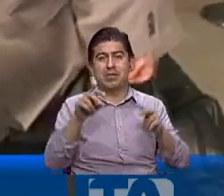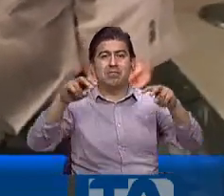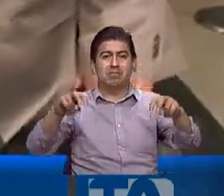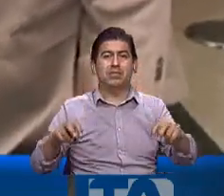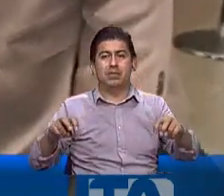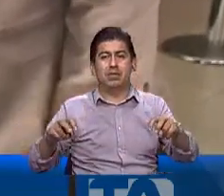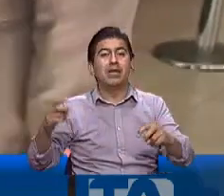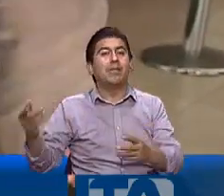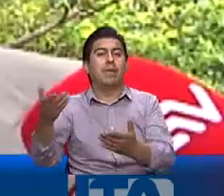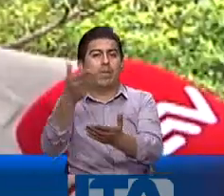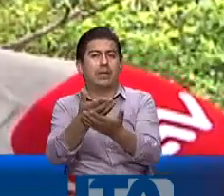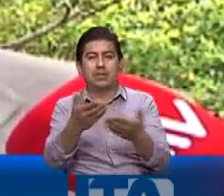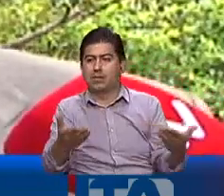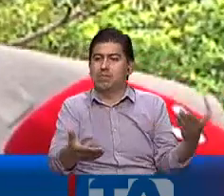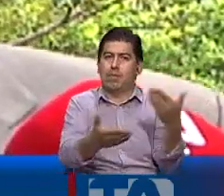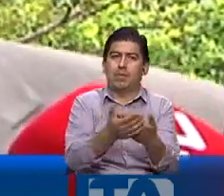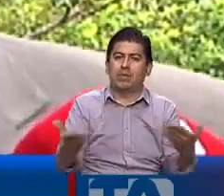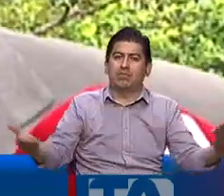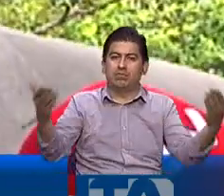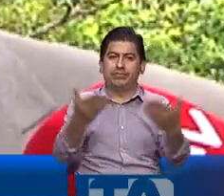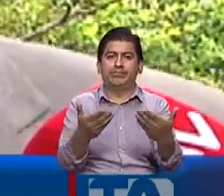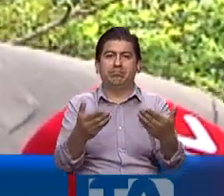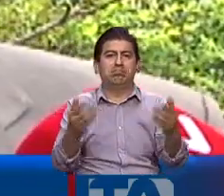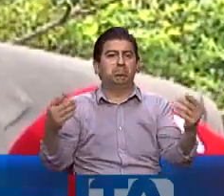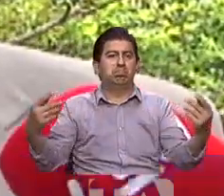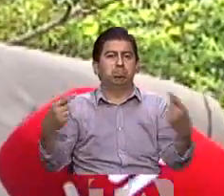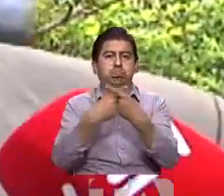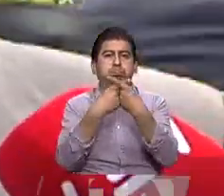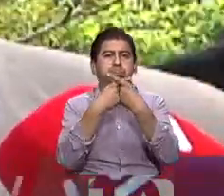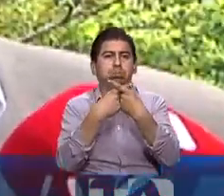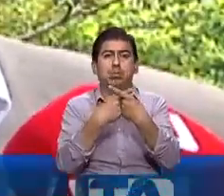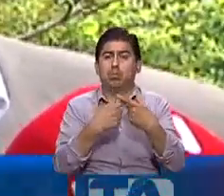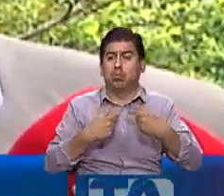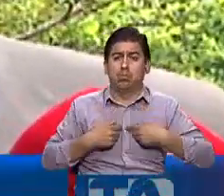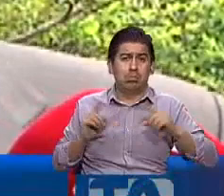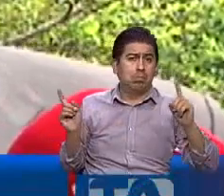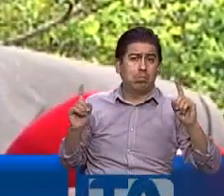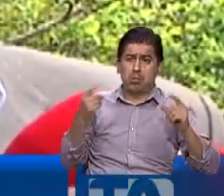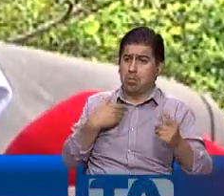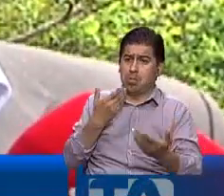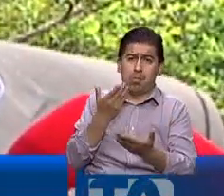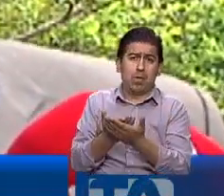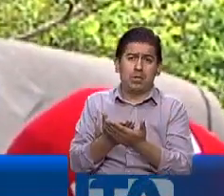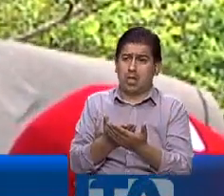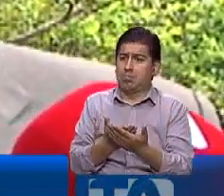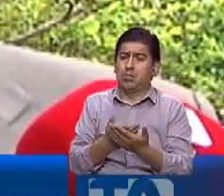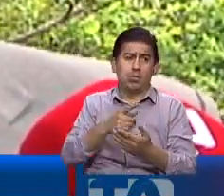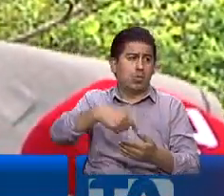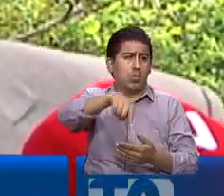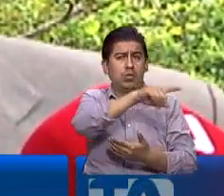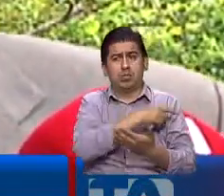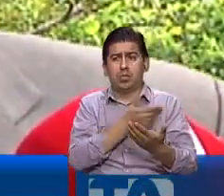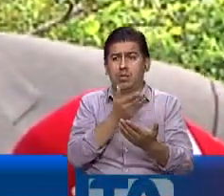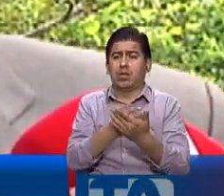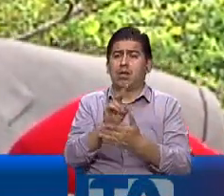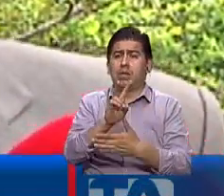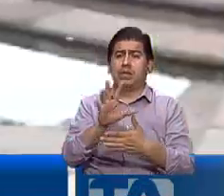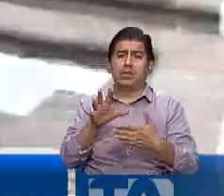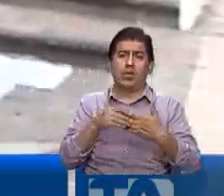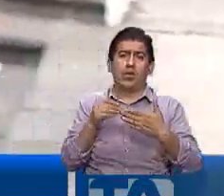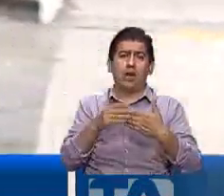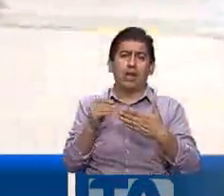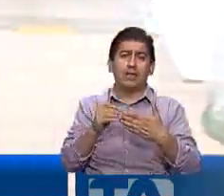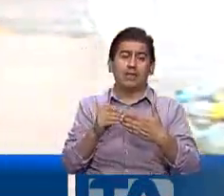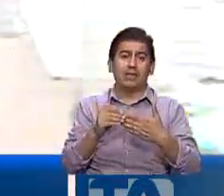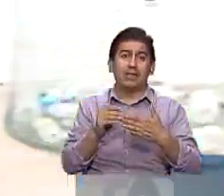propuestas muy distantes. Los trabajadores venimos con la misma alternativa que hemos presentado, es decir, que el incremento al menos sea de $25.